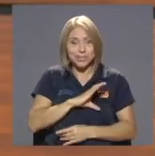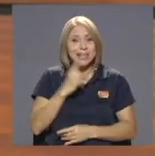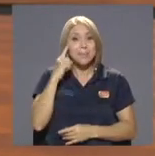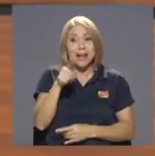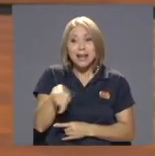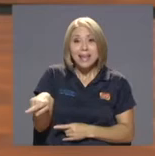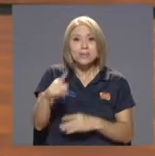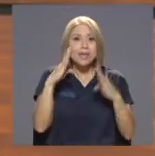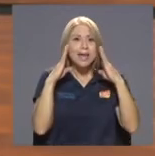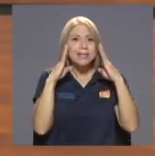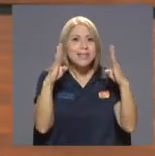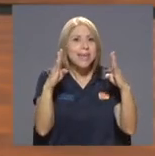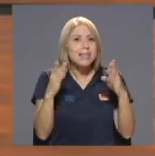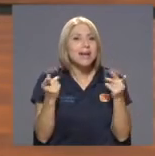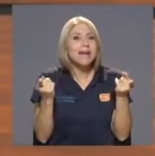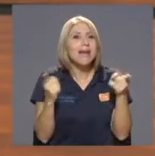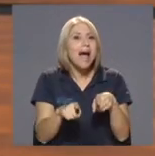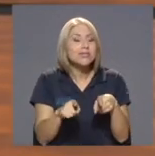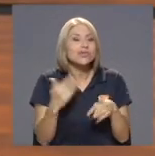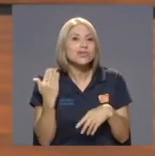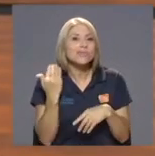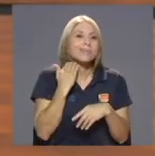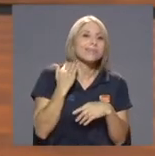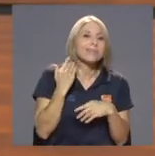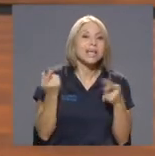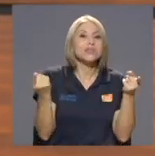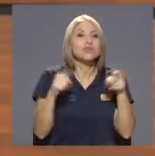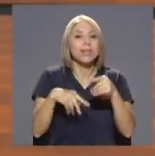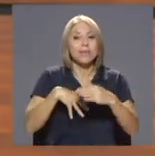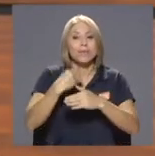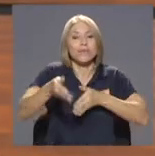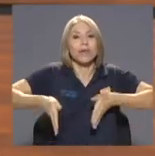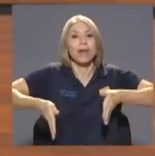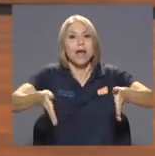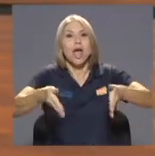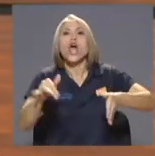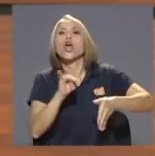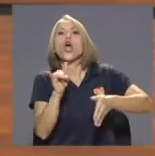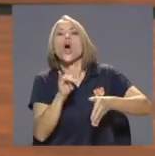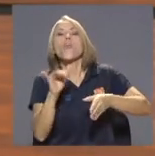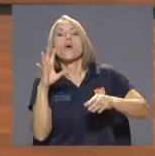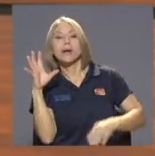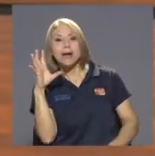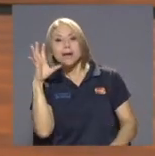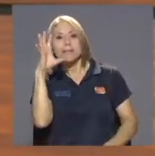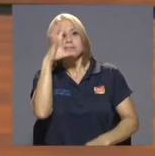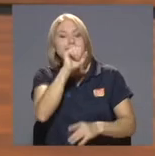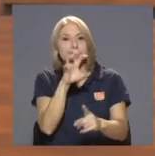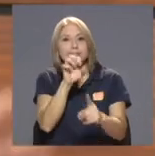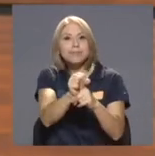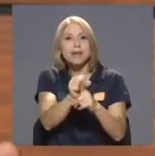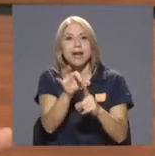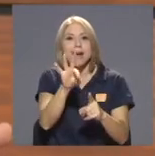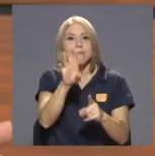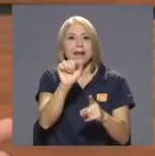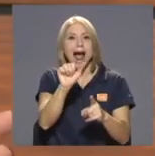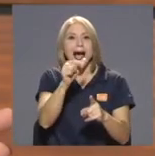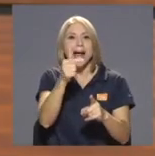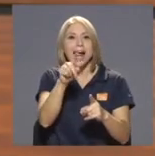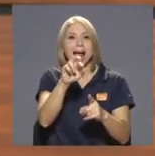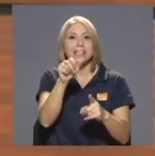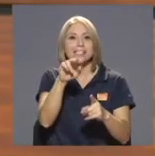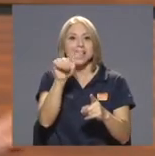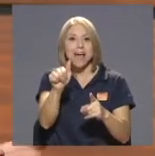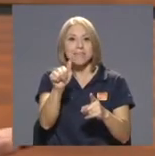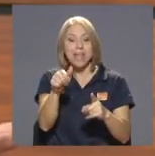atender casos efectivamente que suceden en la vía pública, es casi flagrancia, ¿verdad? Y que puedan darle contención a la persona afectada, que puedan darle tratamiento a